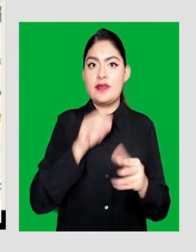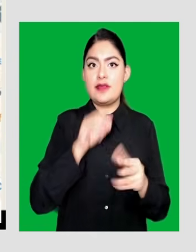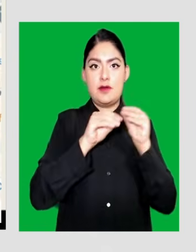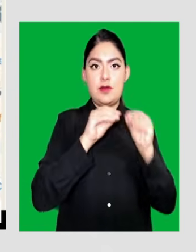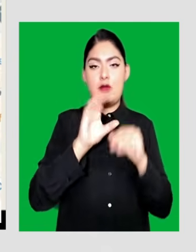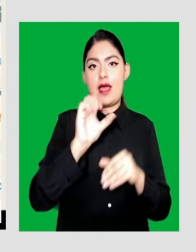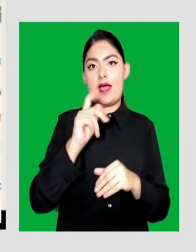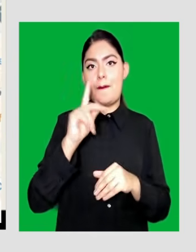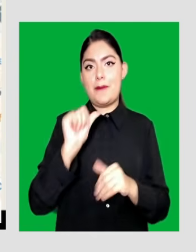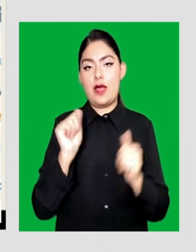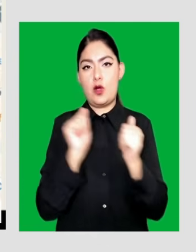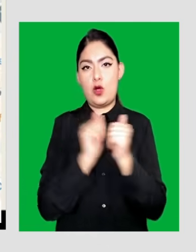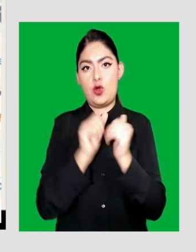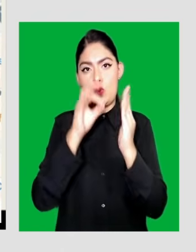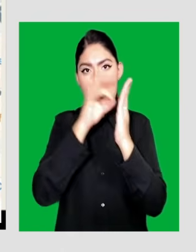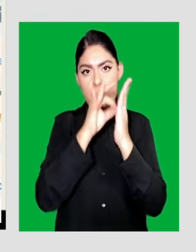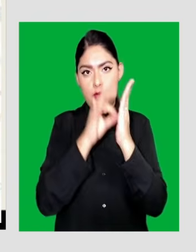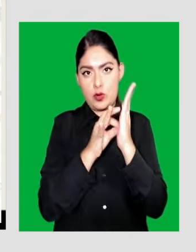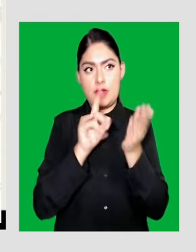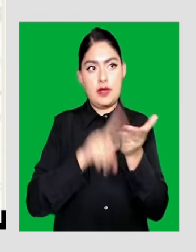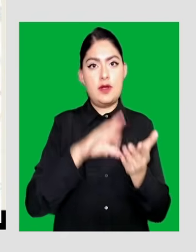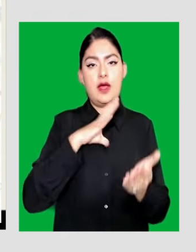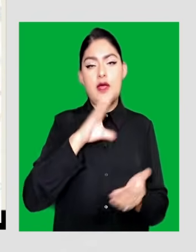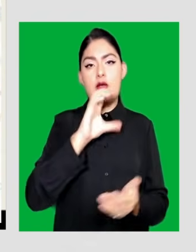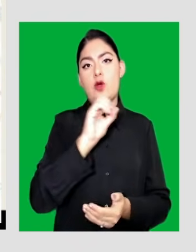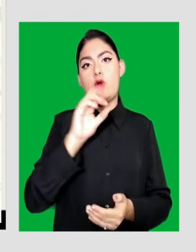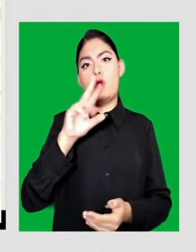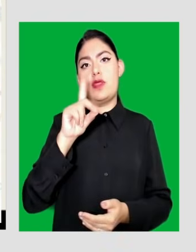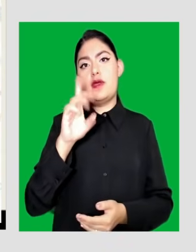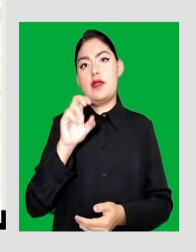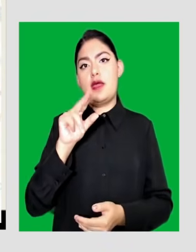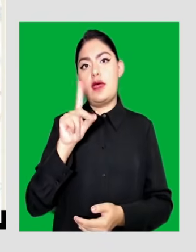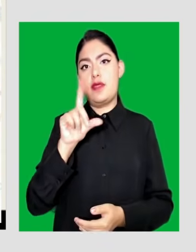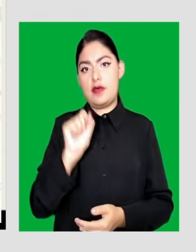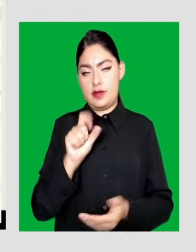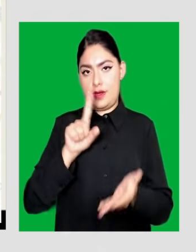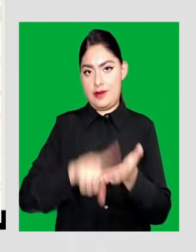Y le podemos poner Ejercicio 1.